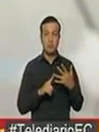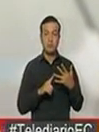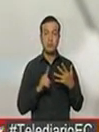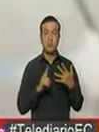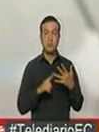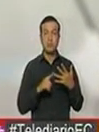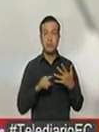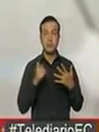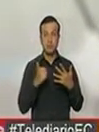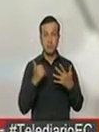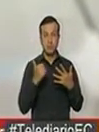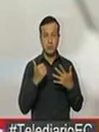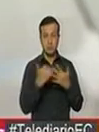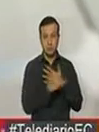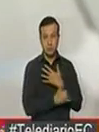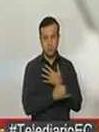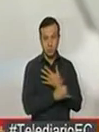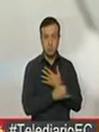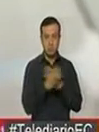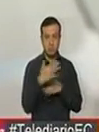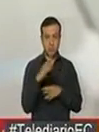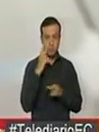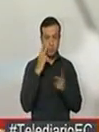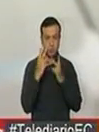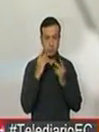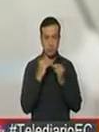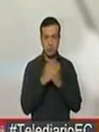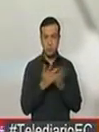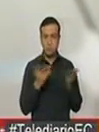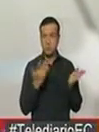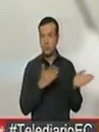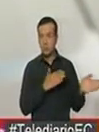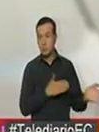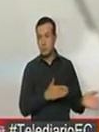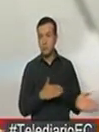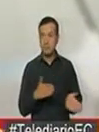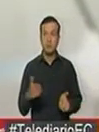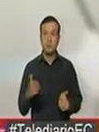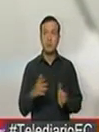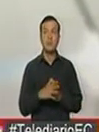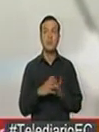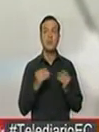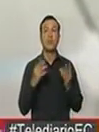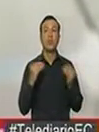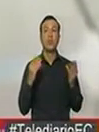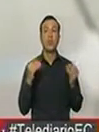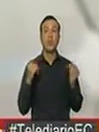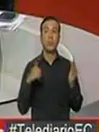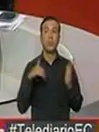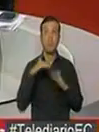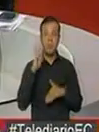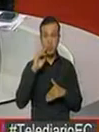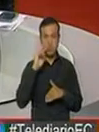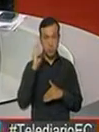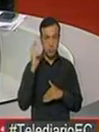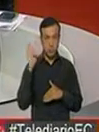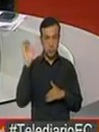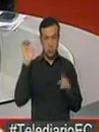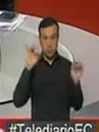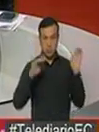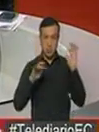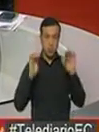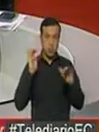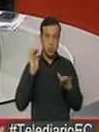provenientes también de otras latitudes. Hemos visto últimamente que hay una mayor presencia de turistas,